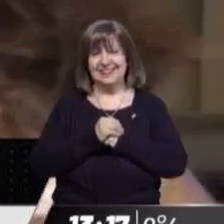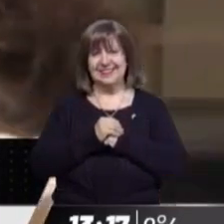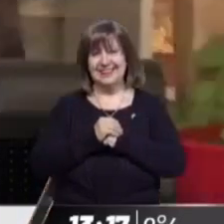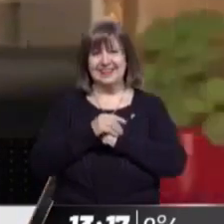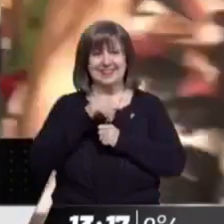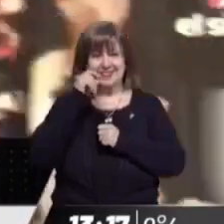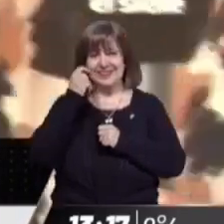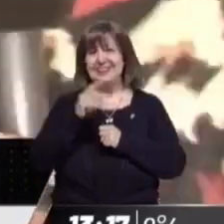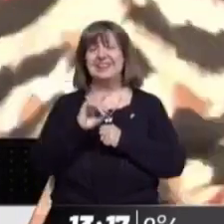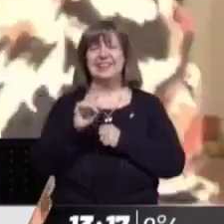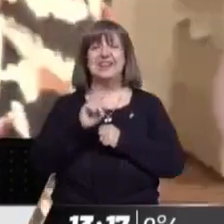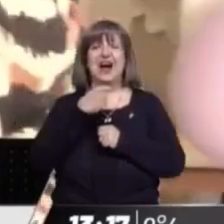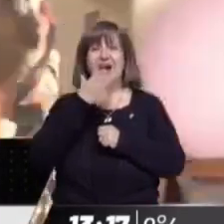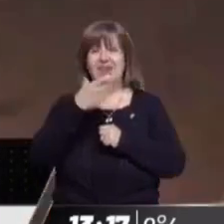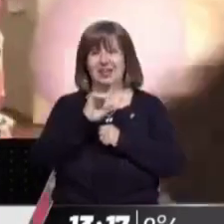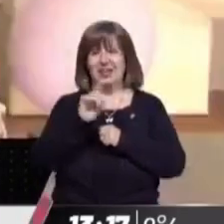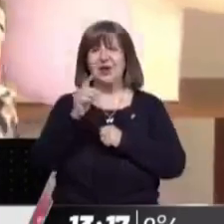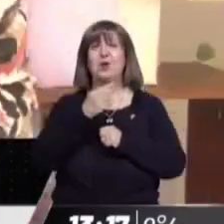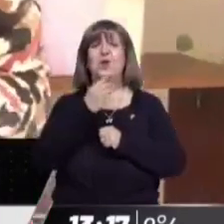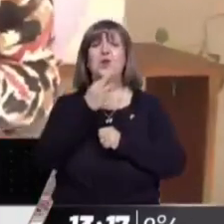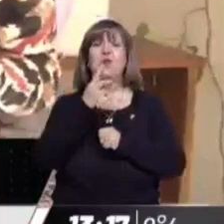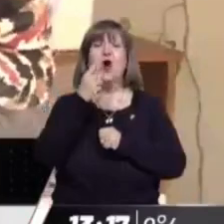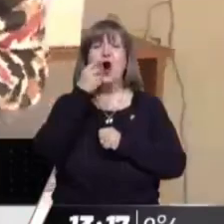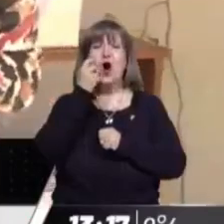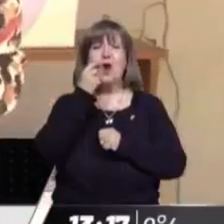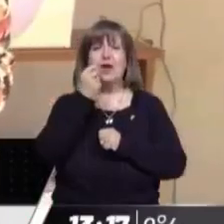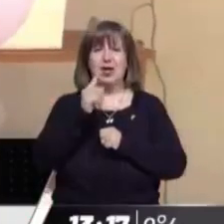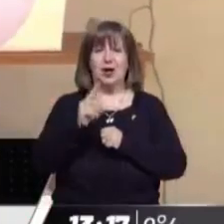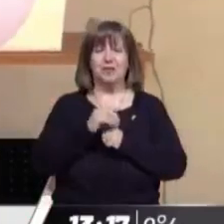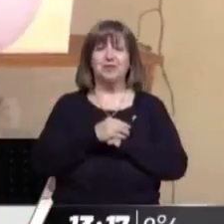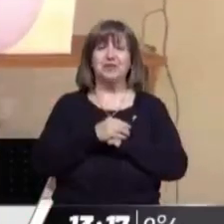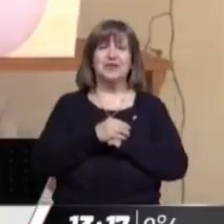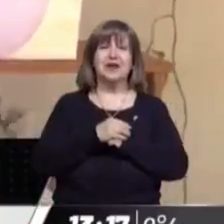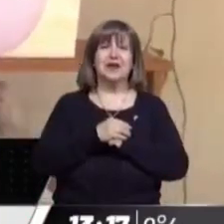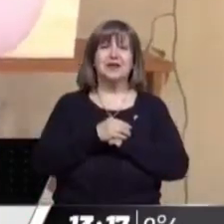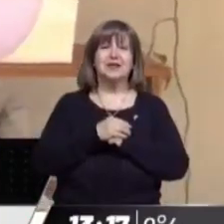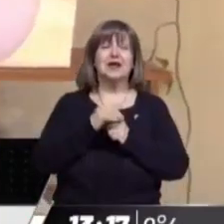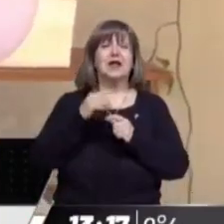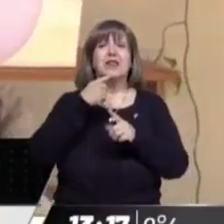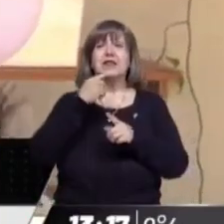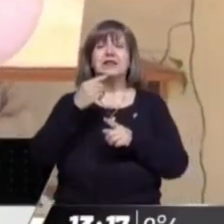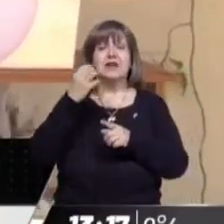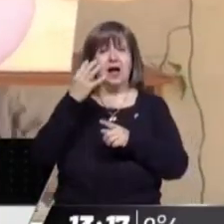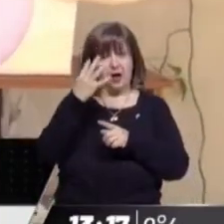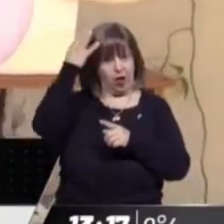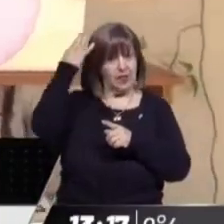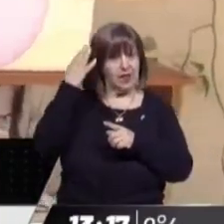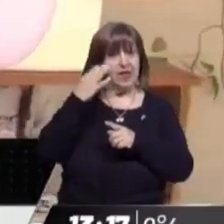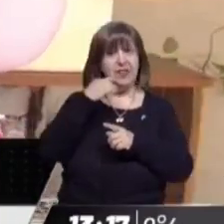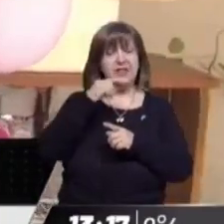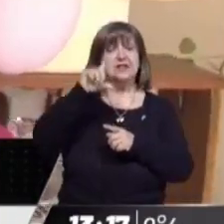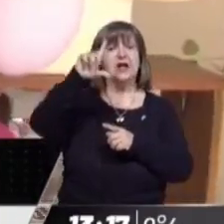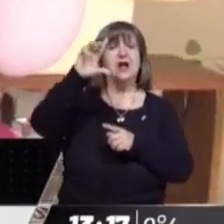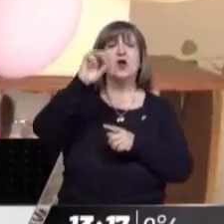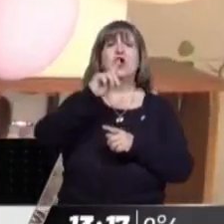hay otro compañero, Rodi. Miren si me gano 70 millones. Mari, Rodi dice que el loto tiene más pozo acumulado.